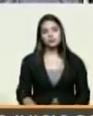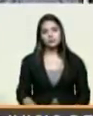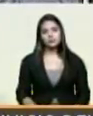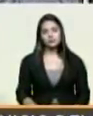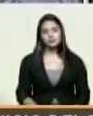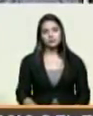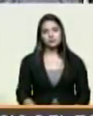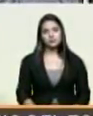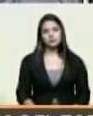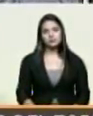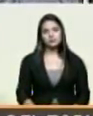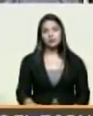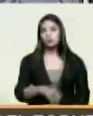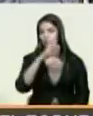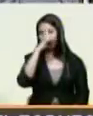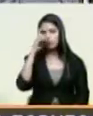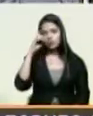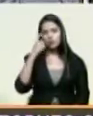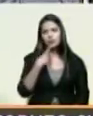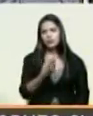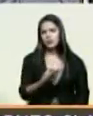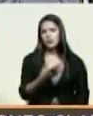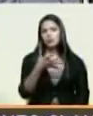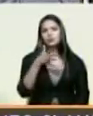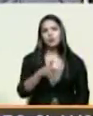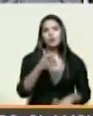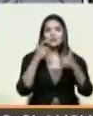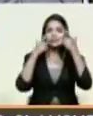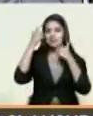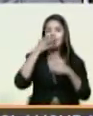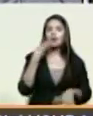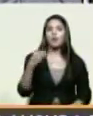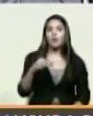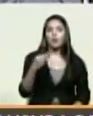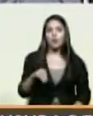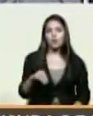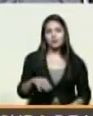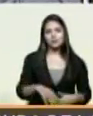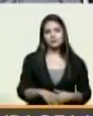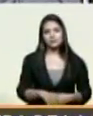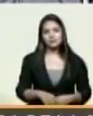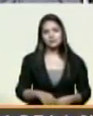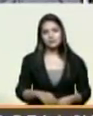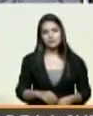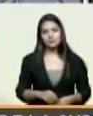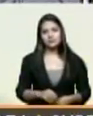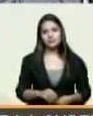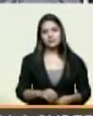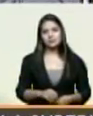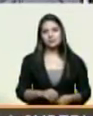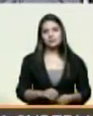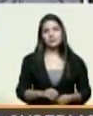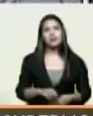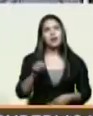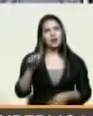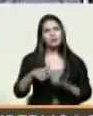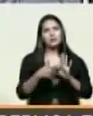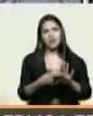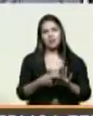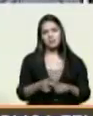pionera. Diosdado hablaba de nuestro Chávez joven, el Chavito. Y aquí está un ejemplo a